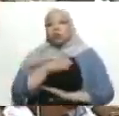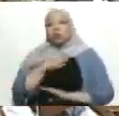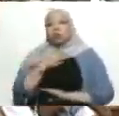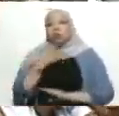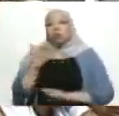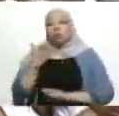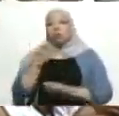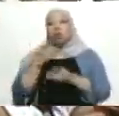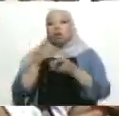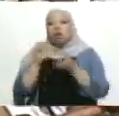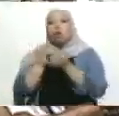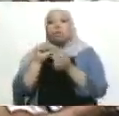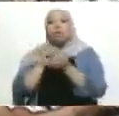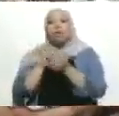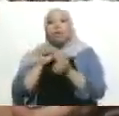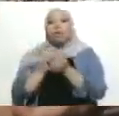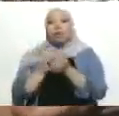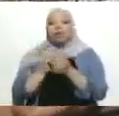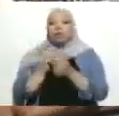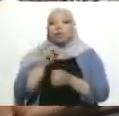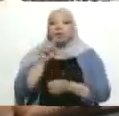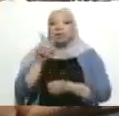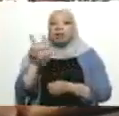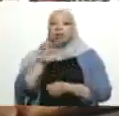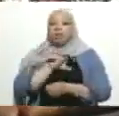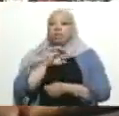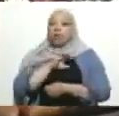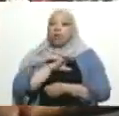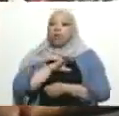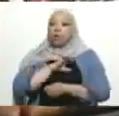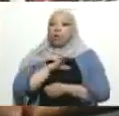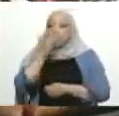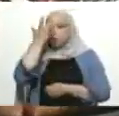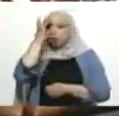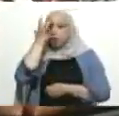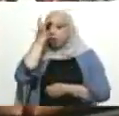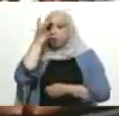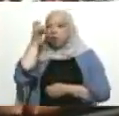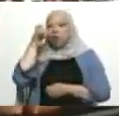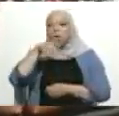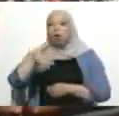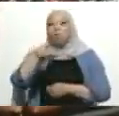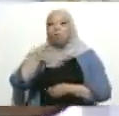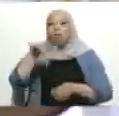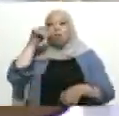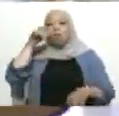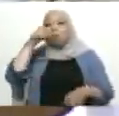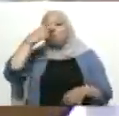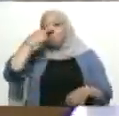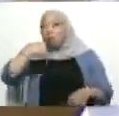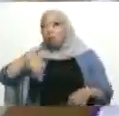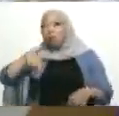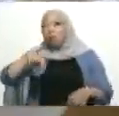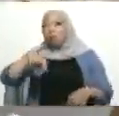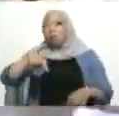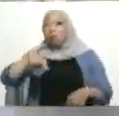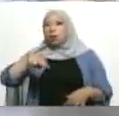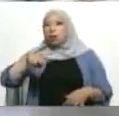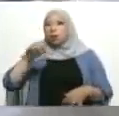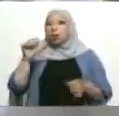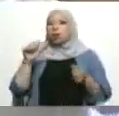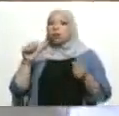esta roca 23 de febrero. Porque es que aquí el pueblo humilde se